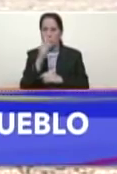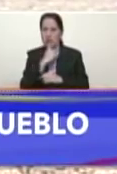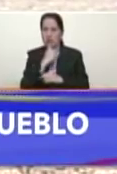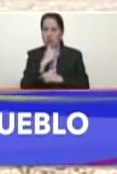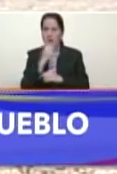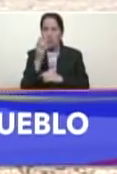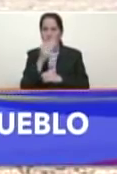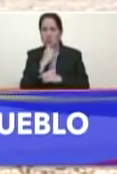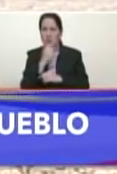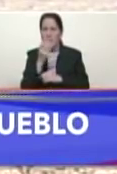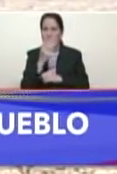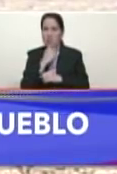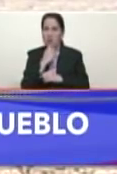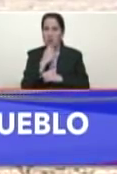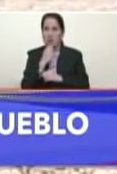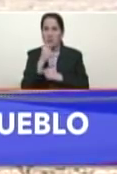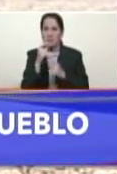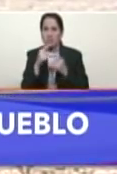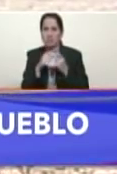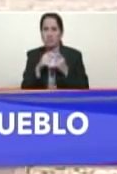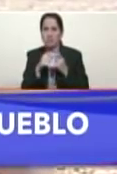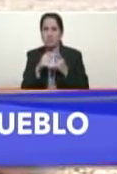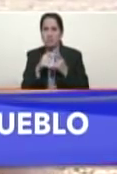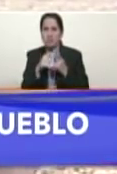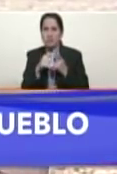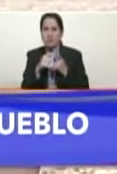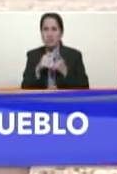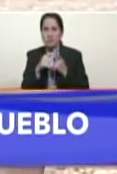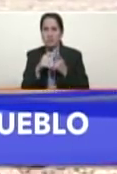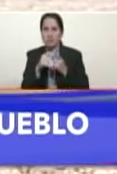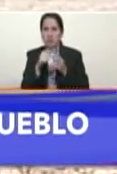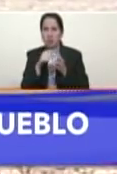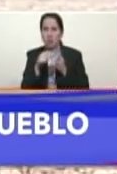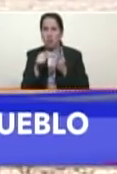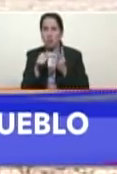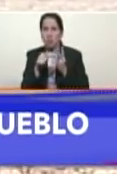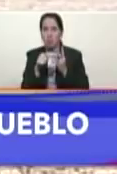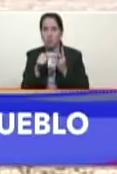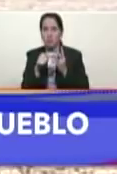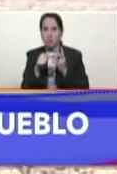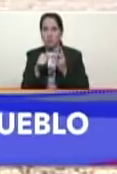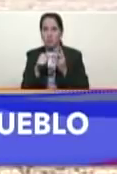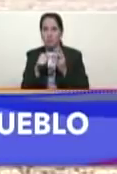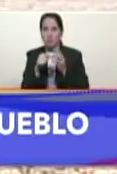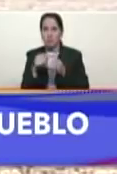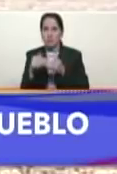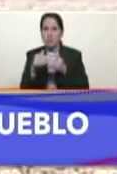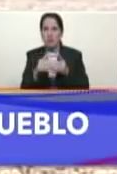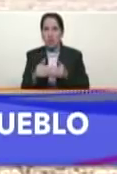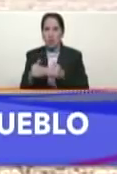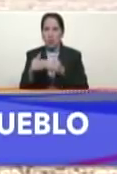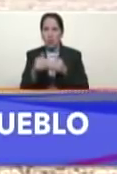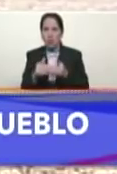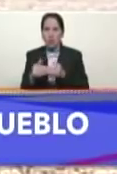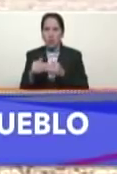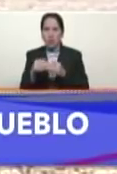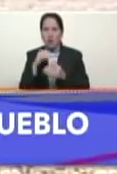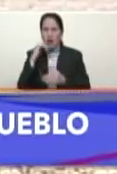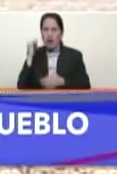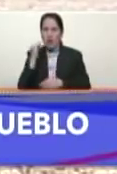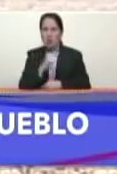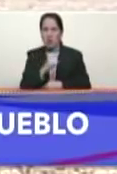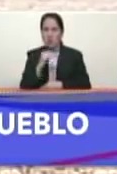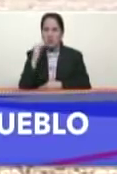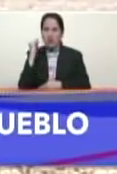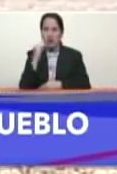imperialismo, Pompeo, Mike Pence, John Bolton, toda esa partida de bandidos que nos acusan de dictadores